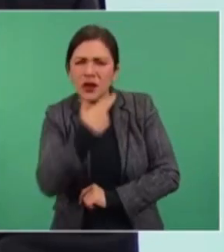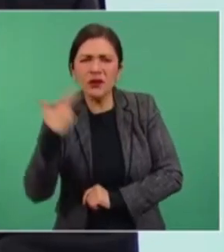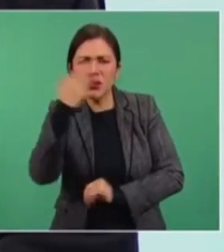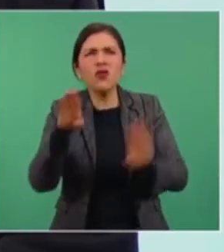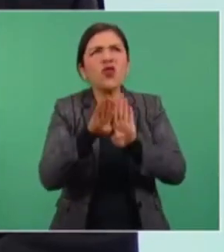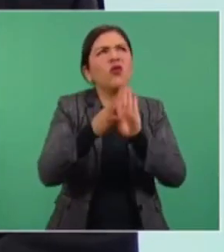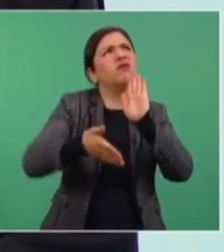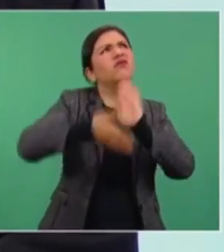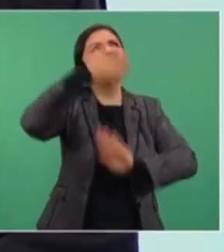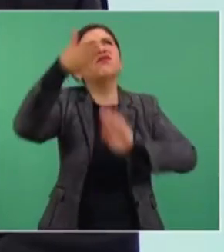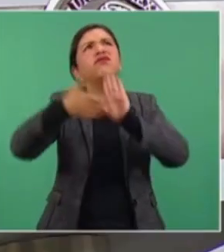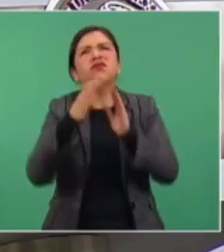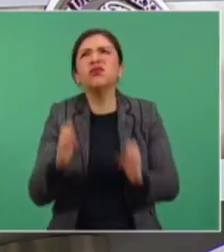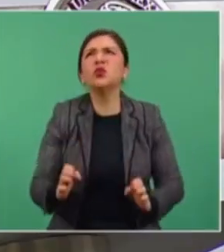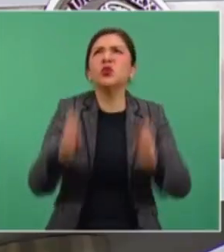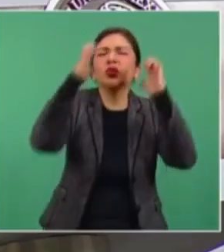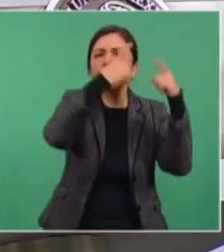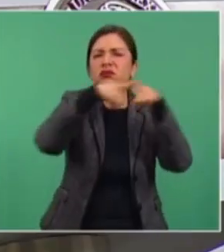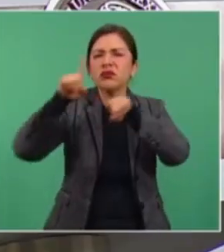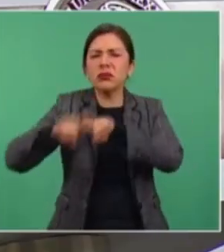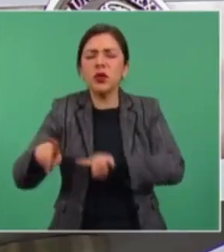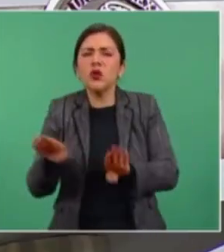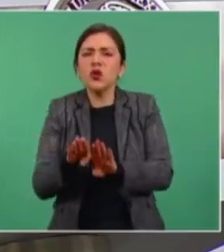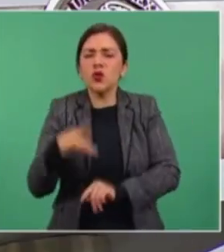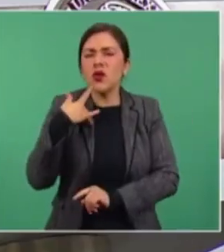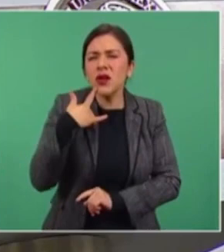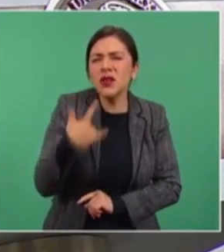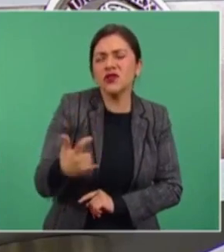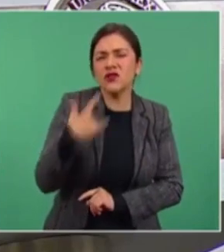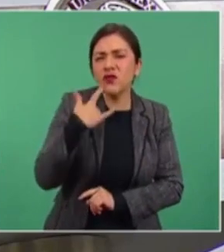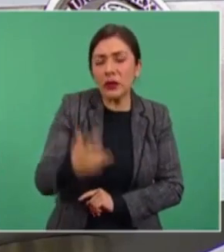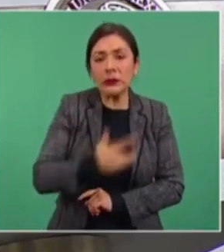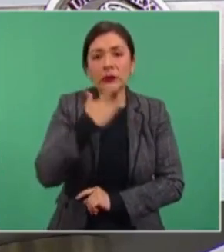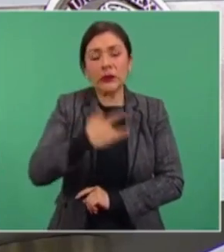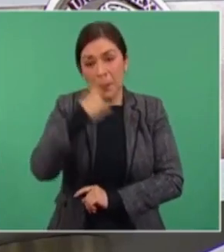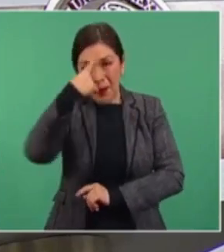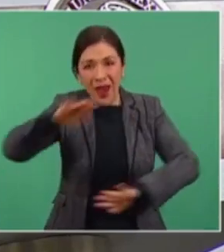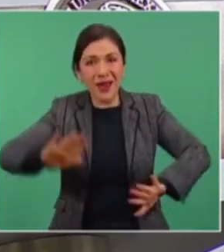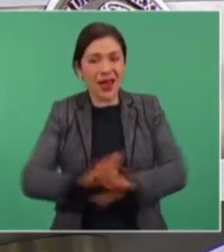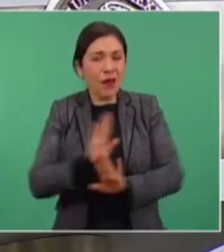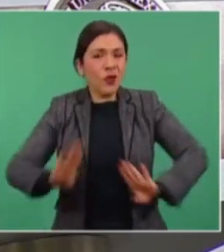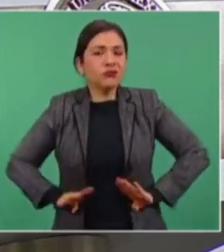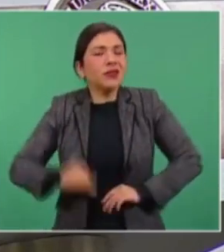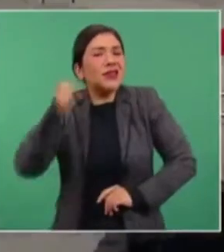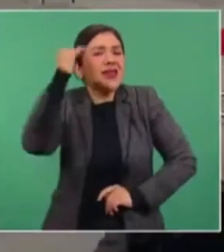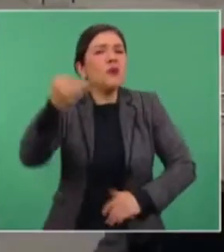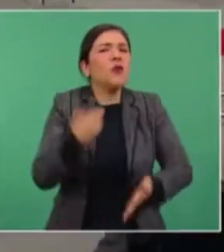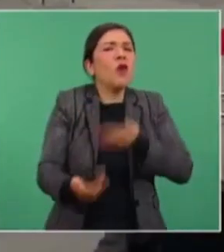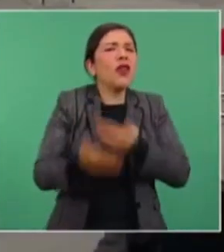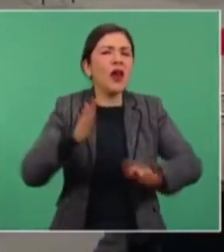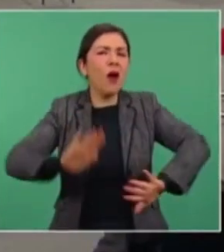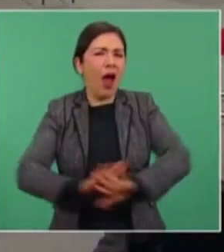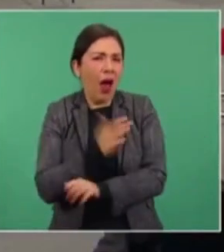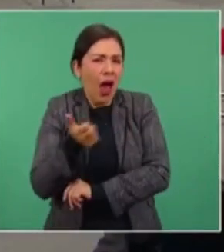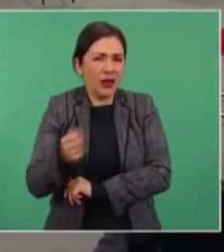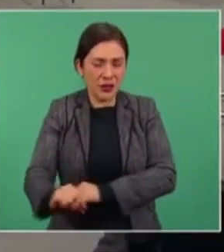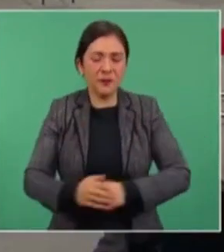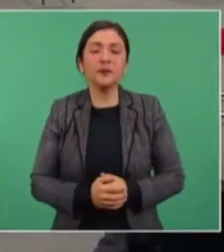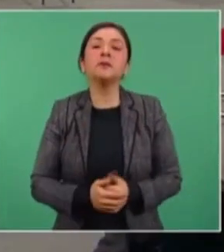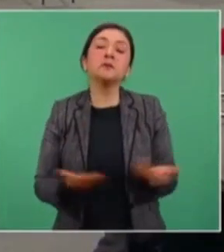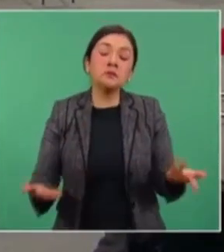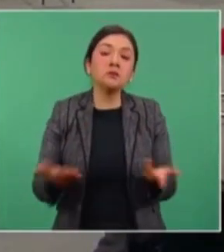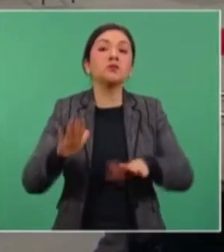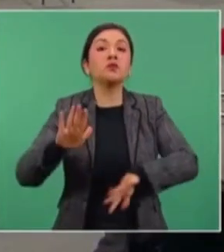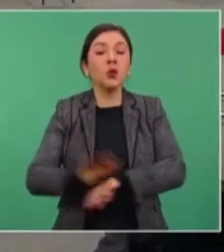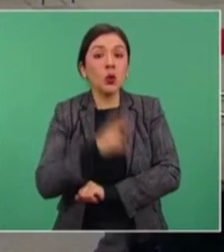estructuras en un esfuerzo inspirador de adecuación a la época. Por lo